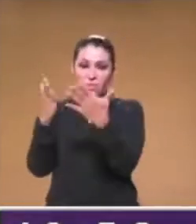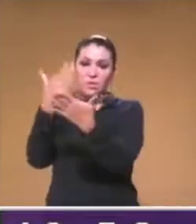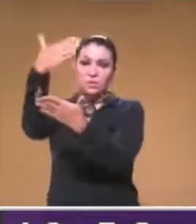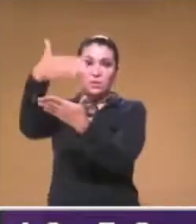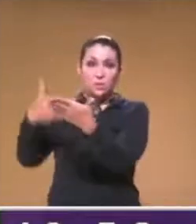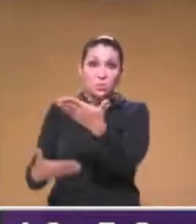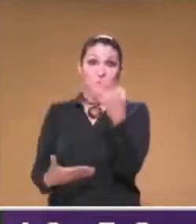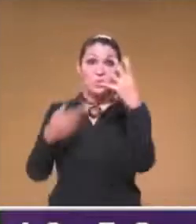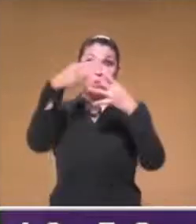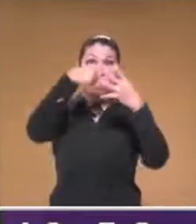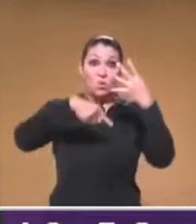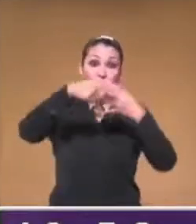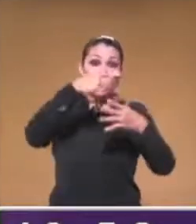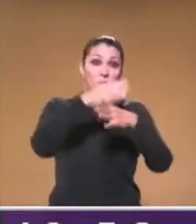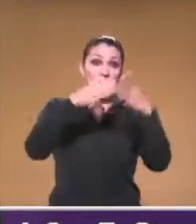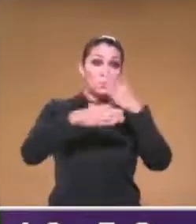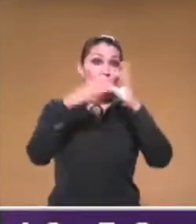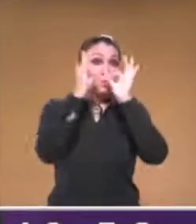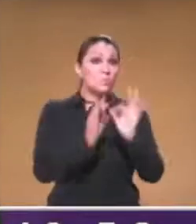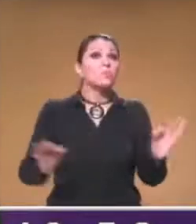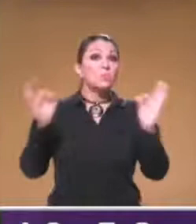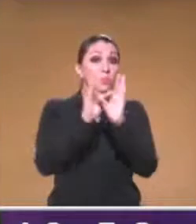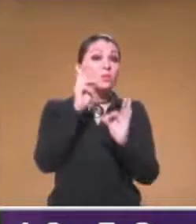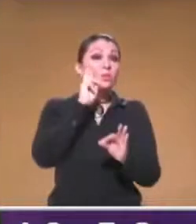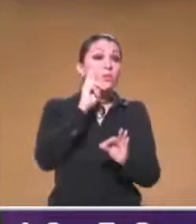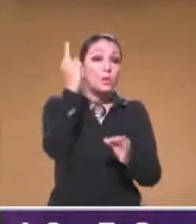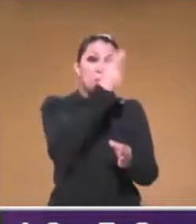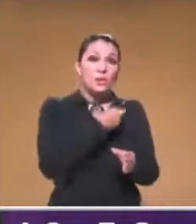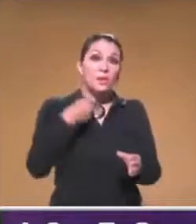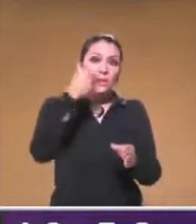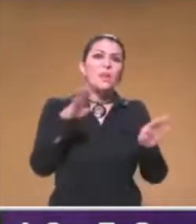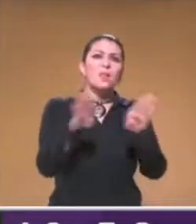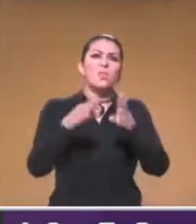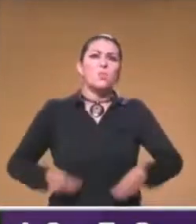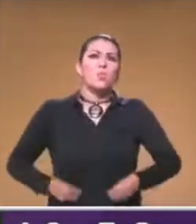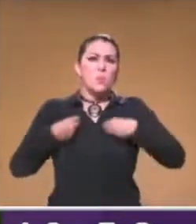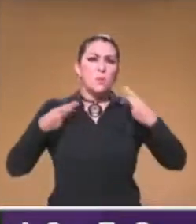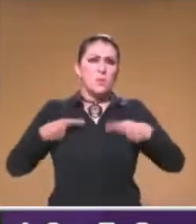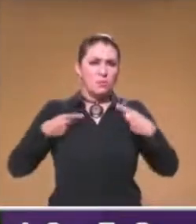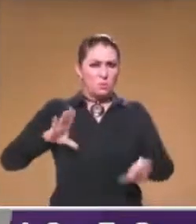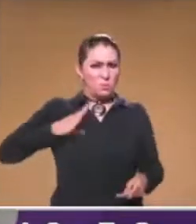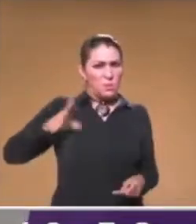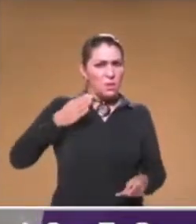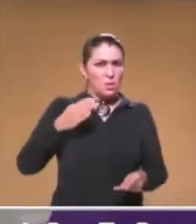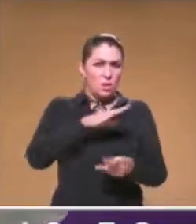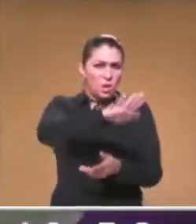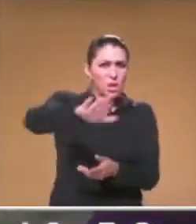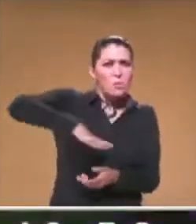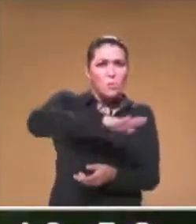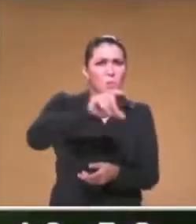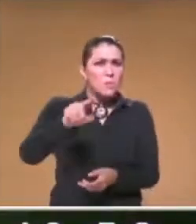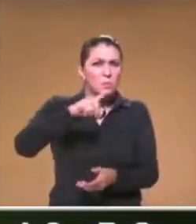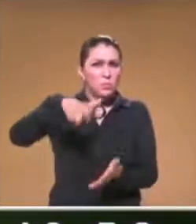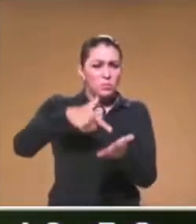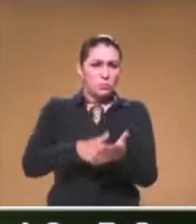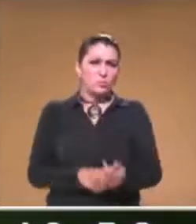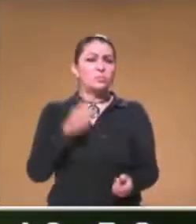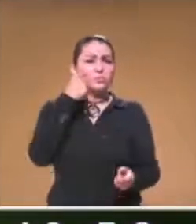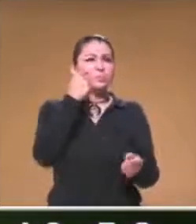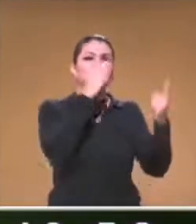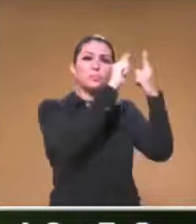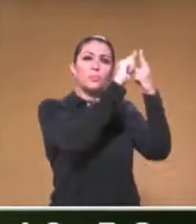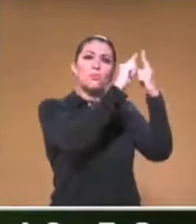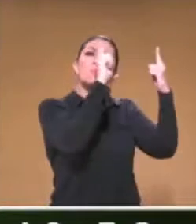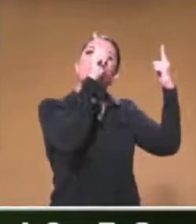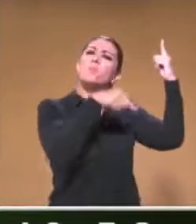4 indicadores para revisar la calidad de vida. ¿Qué factores se toman en cuenta? Obsérvalos. El